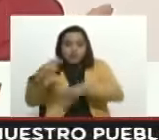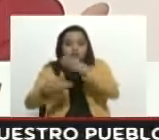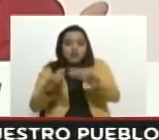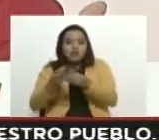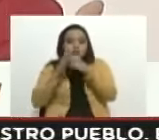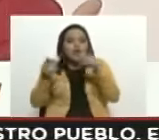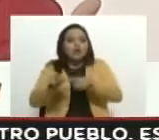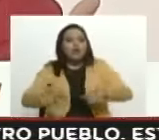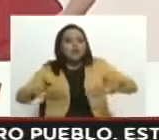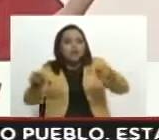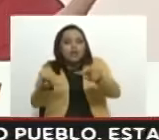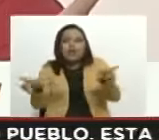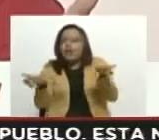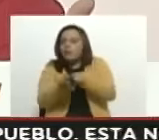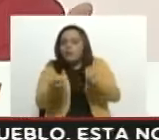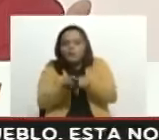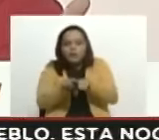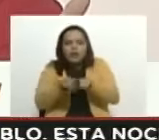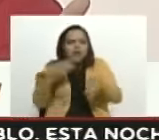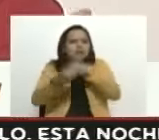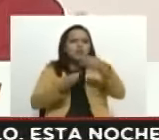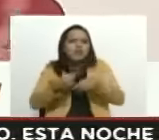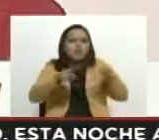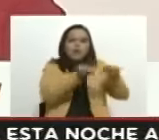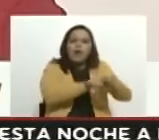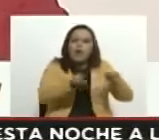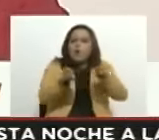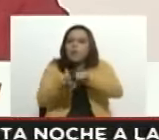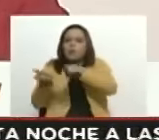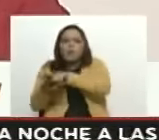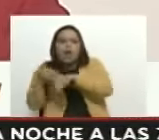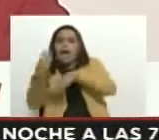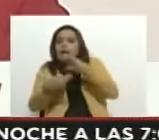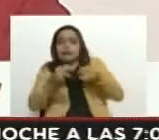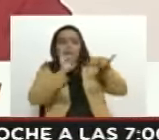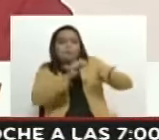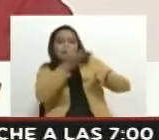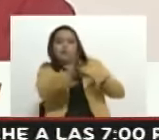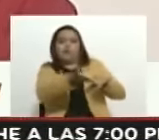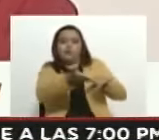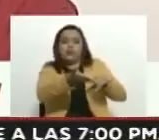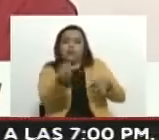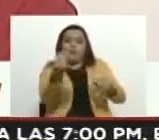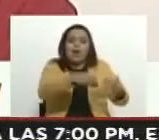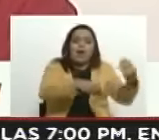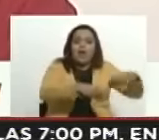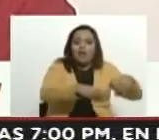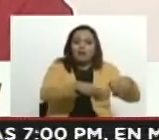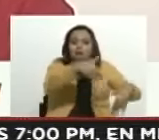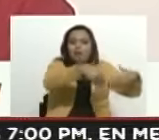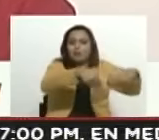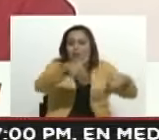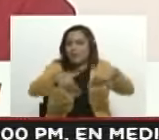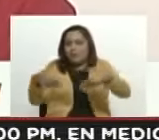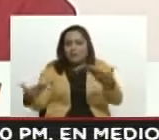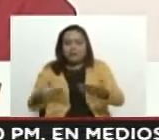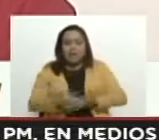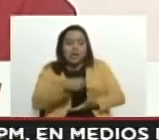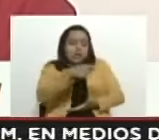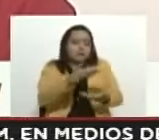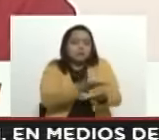partes. En todas partes lo hicieron así. Esto está a la orden de cualquier